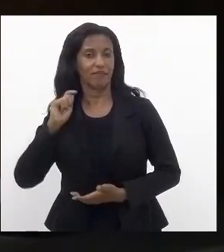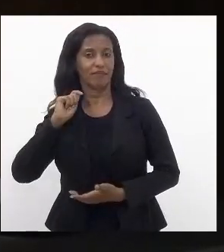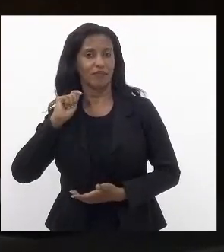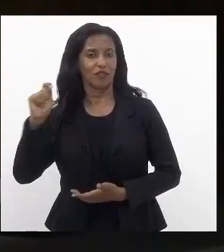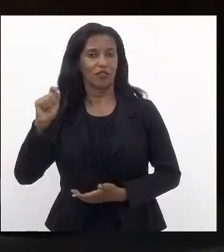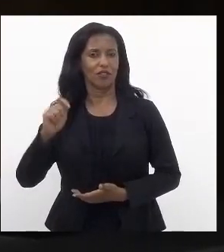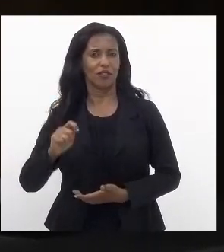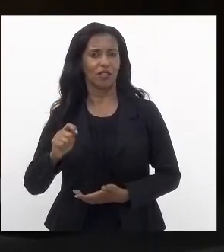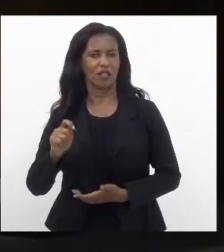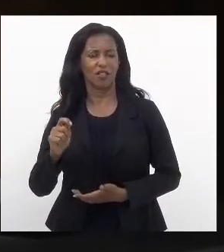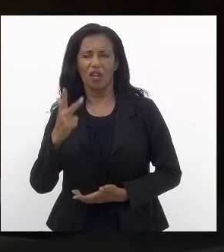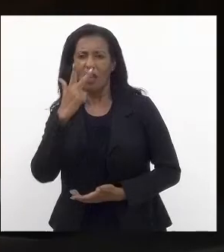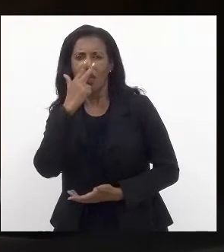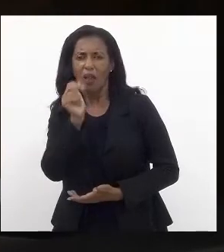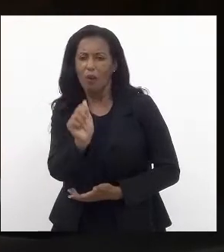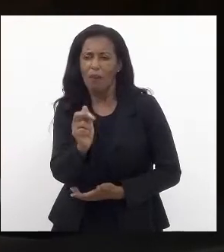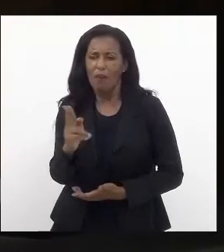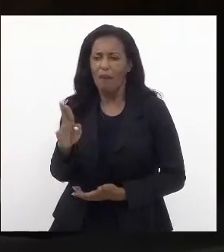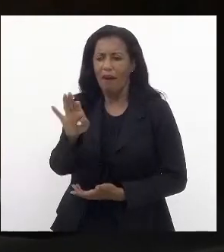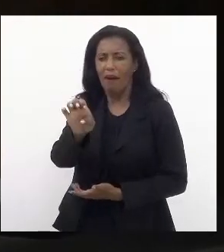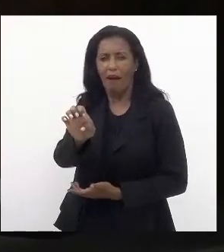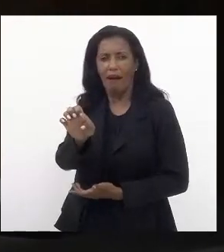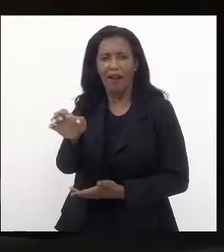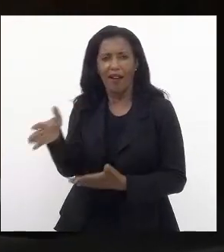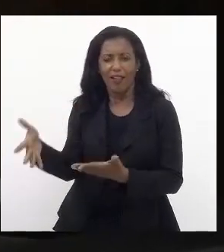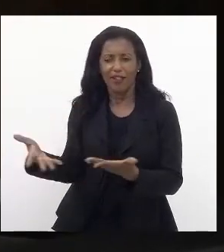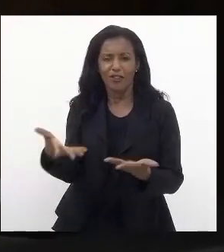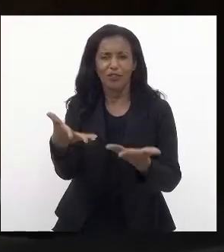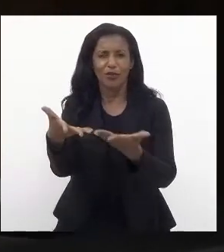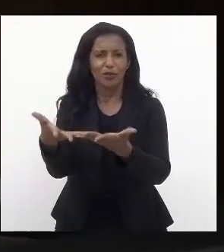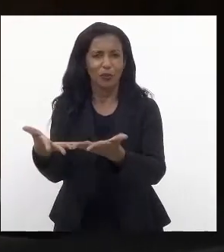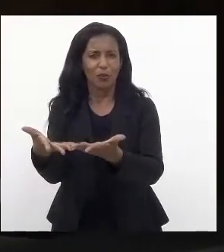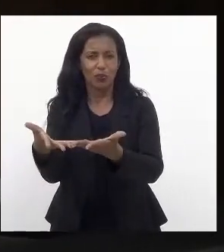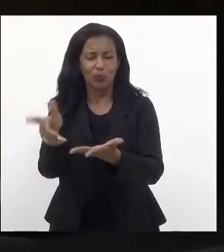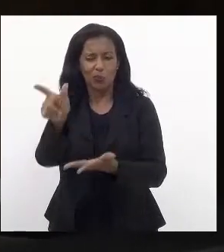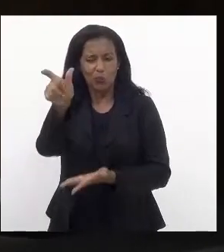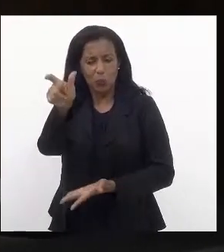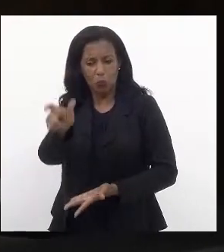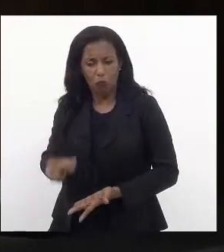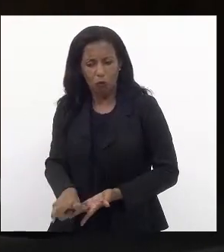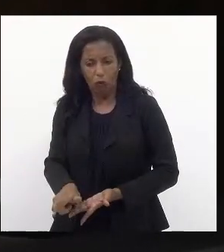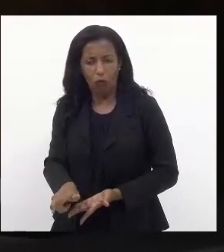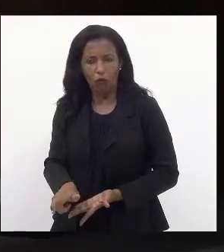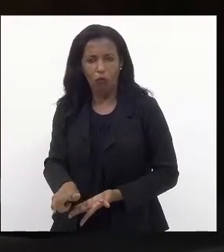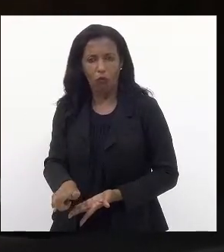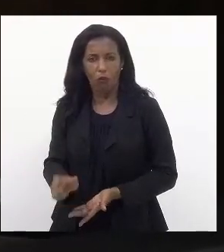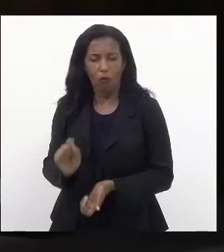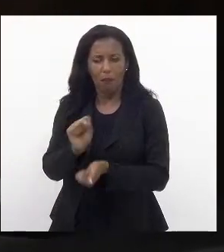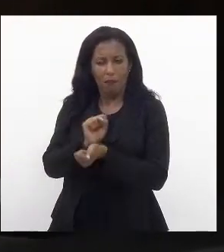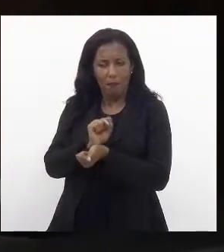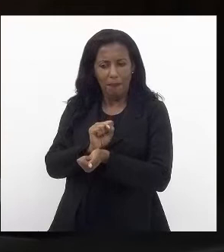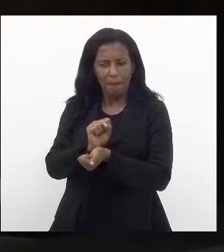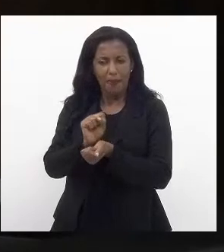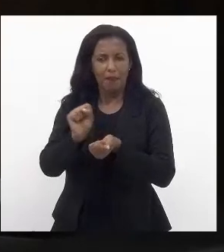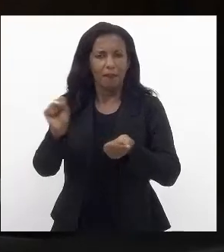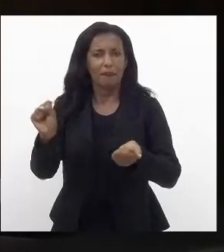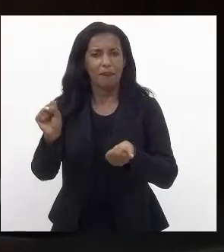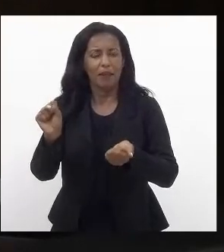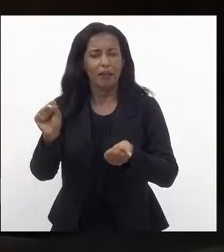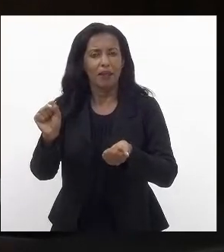de arte, que cuando uno ofrece su cuerpo para liberar a los